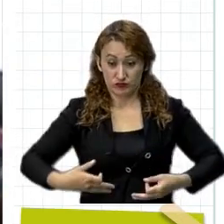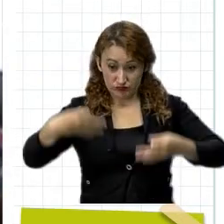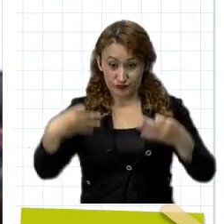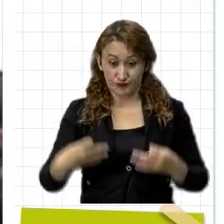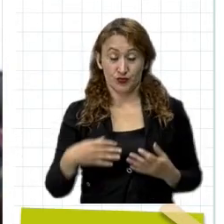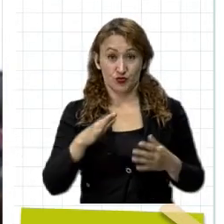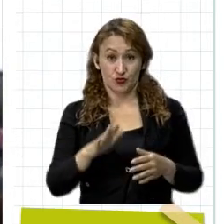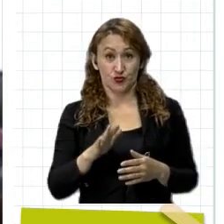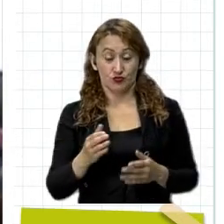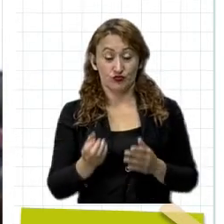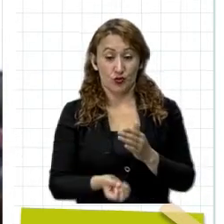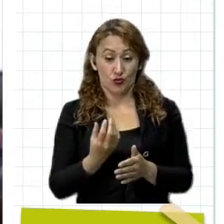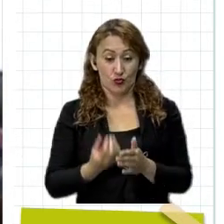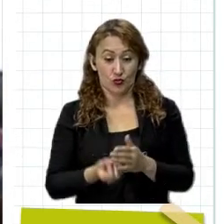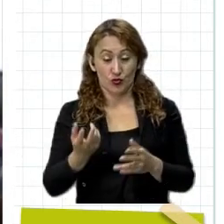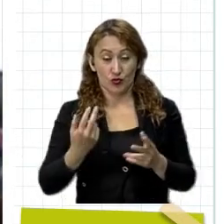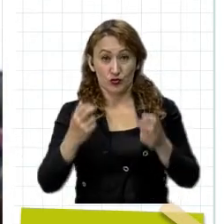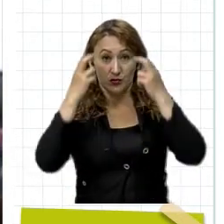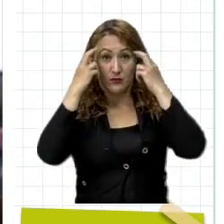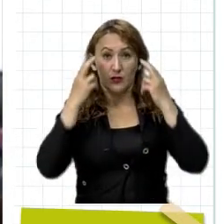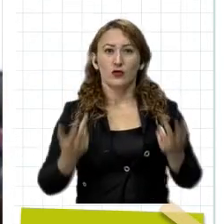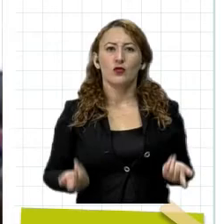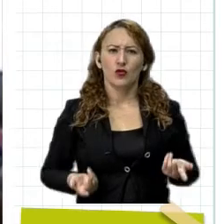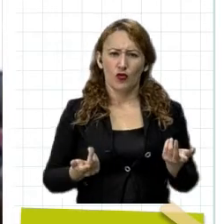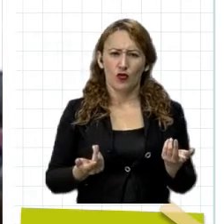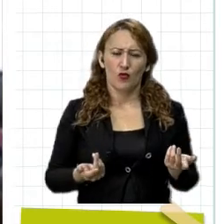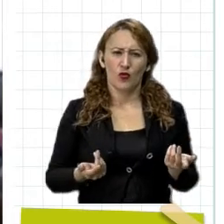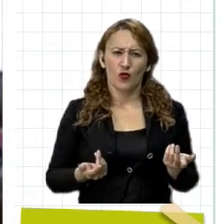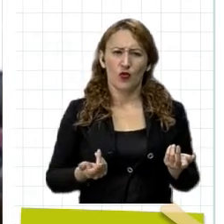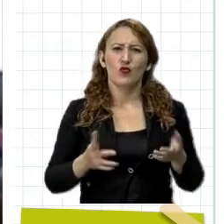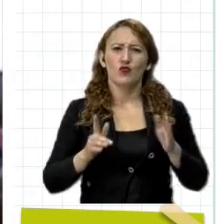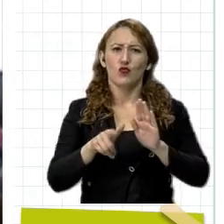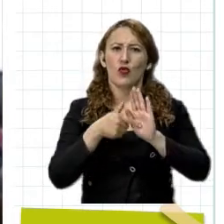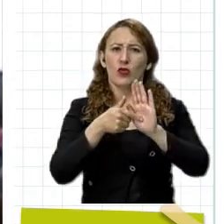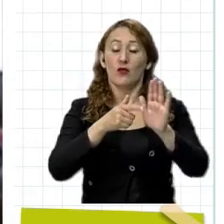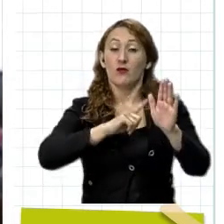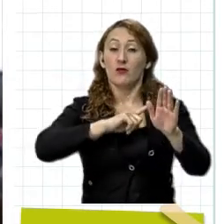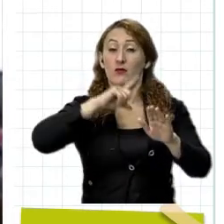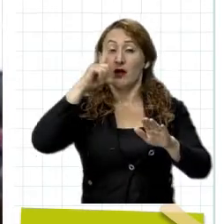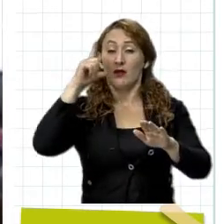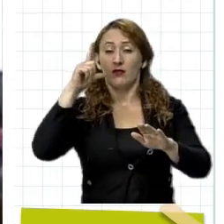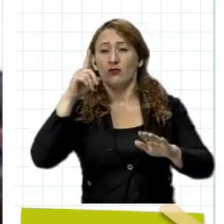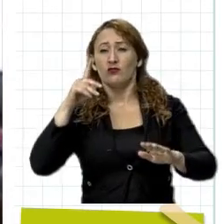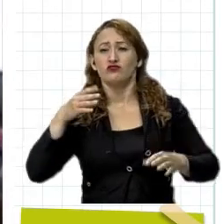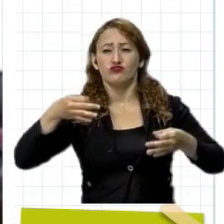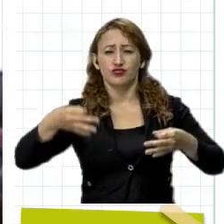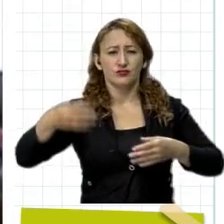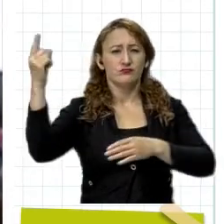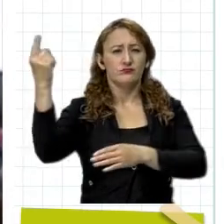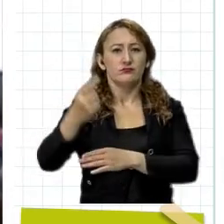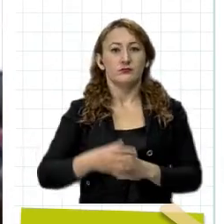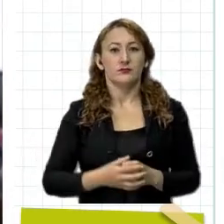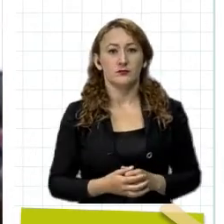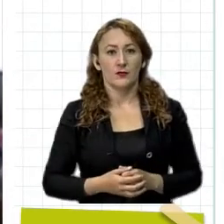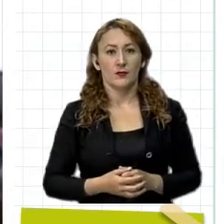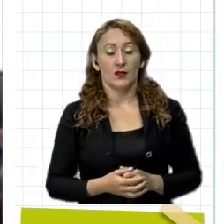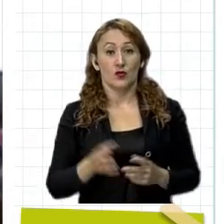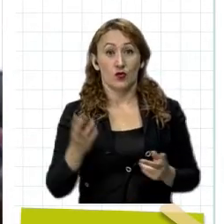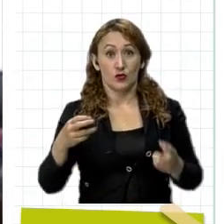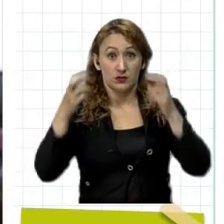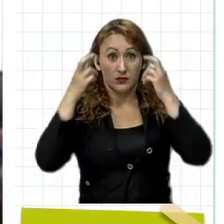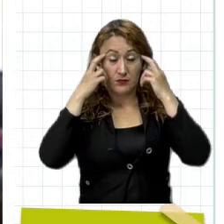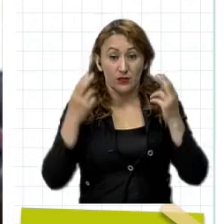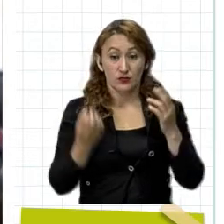productor del conocimiento a partir del rasero de un modelo blanco y patriarcal que asume que los conocimientos que